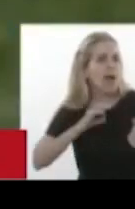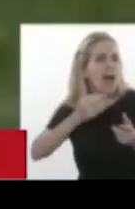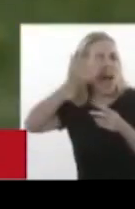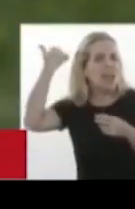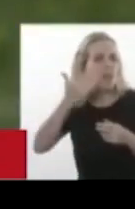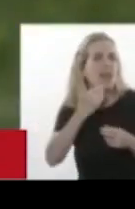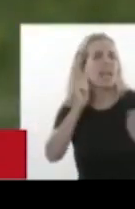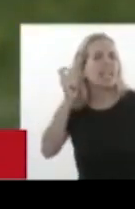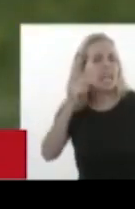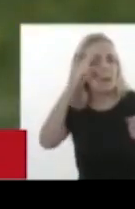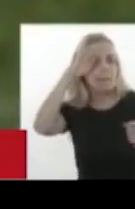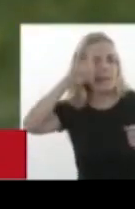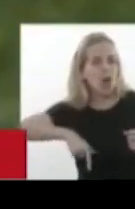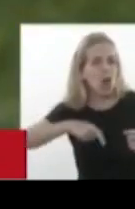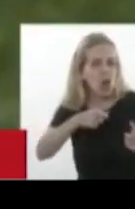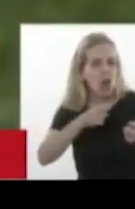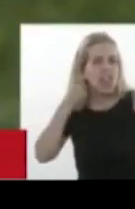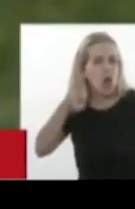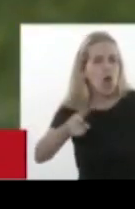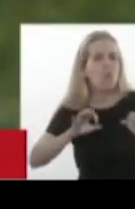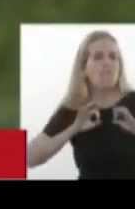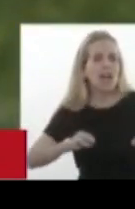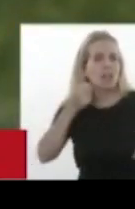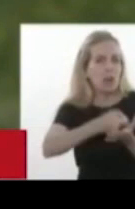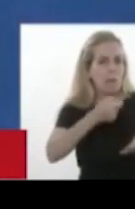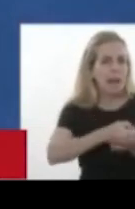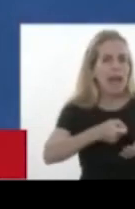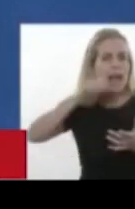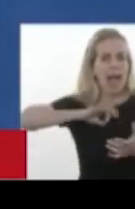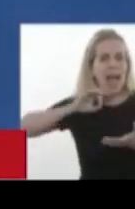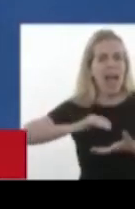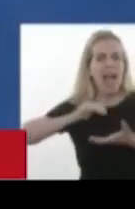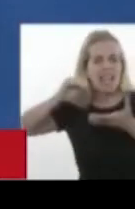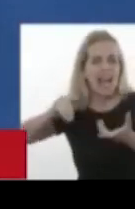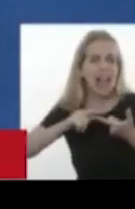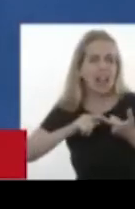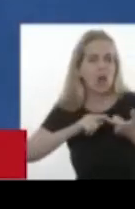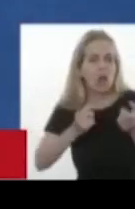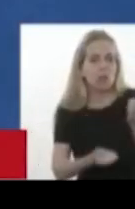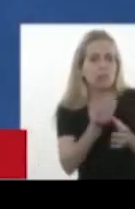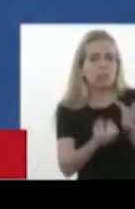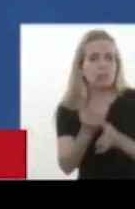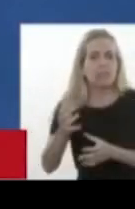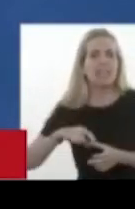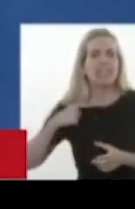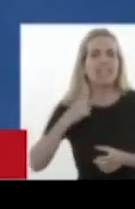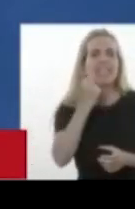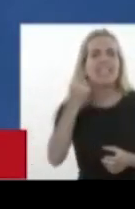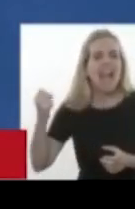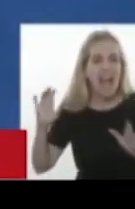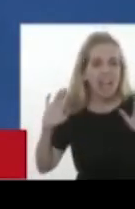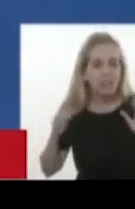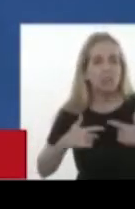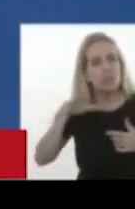las vacaciones pagas, allí conocieron el derecho a sindicalizarse. Yo me acuerdo no hace mucho tiempo atrás